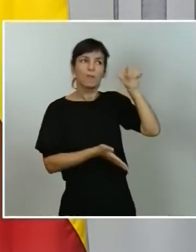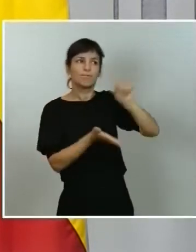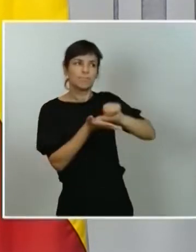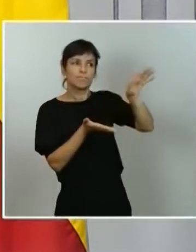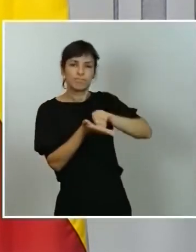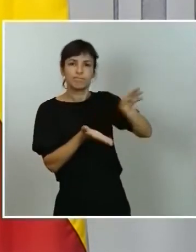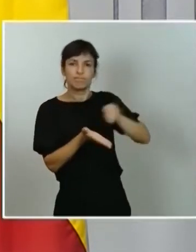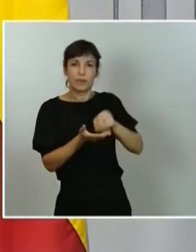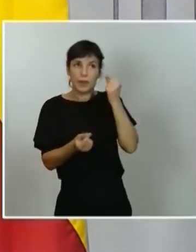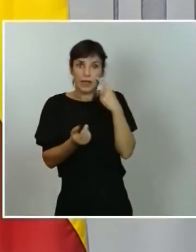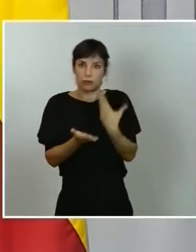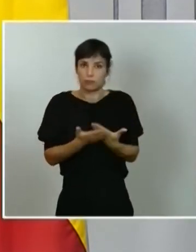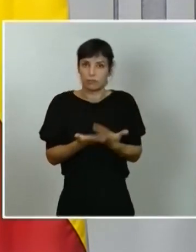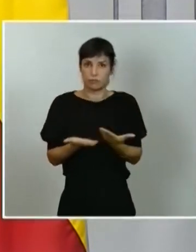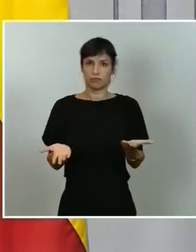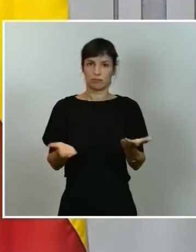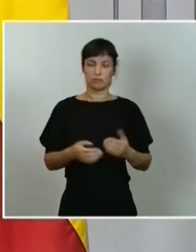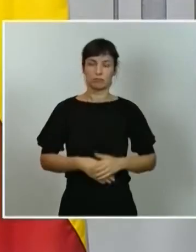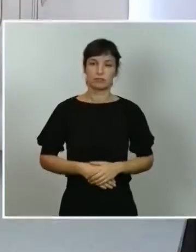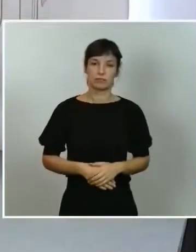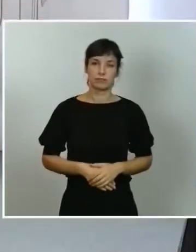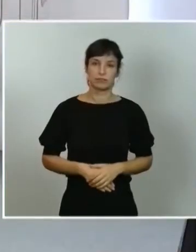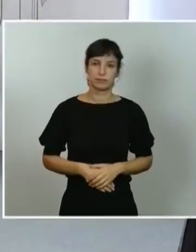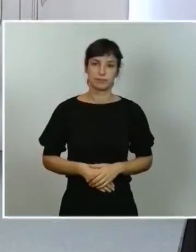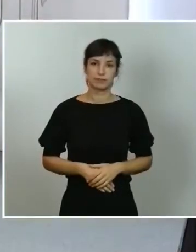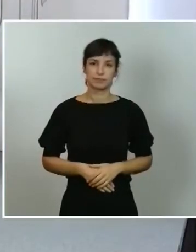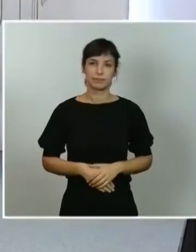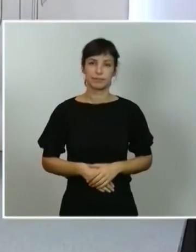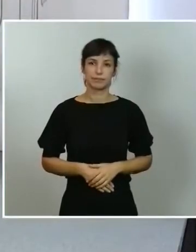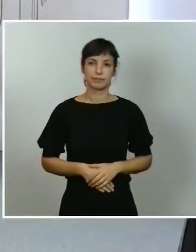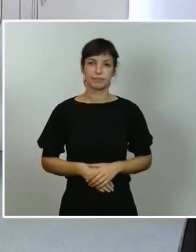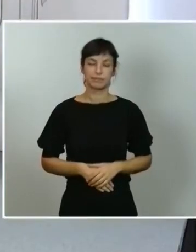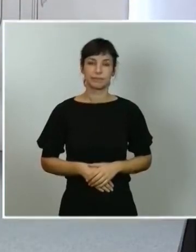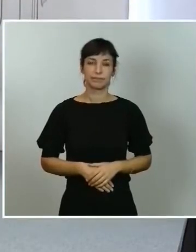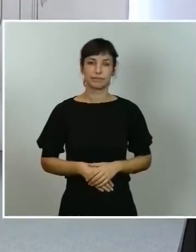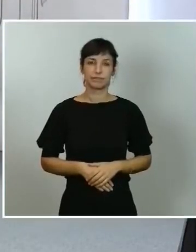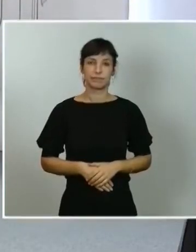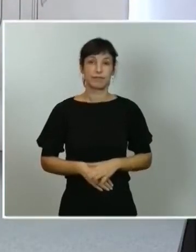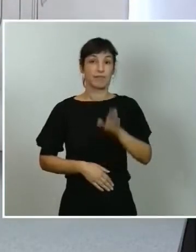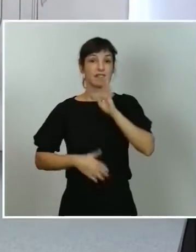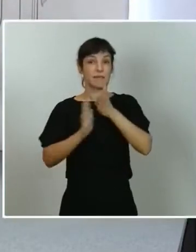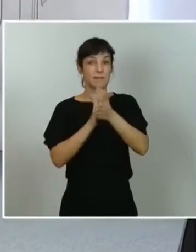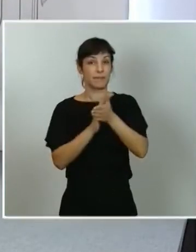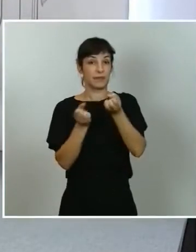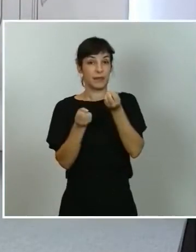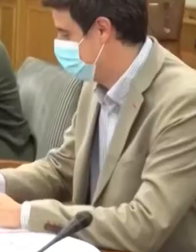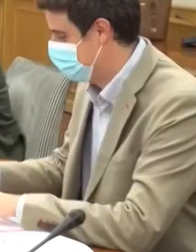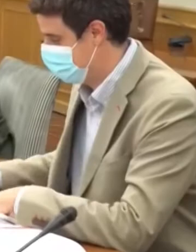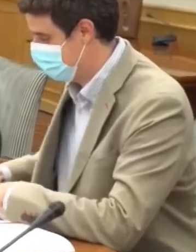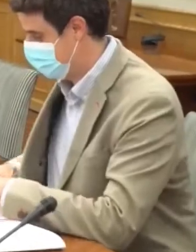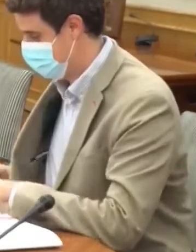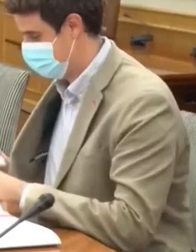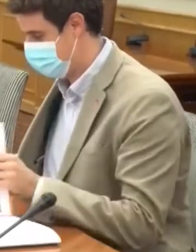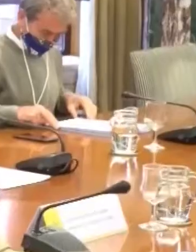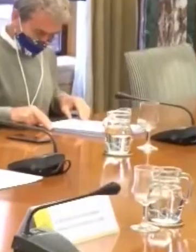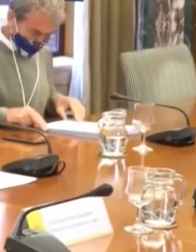¿no? Ambas administraciones vuelven a encontrarse hoy en la tercera reunión del Grupo COVID-19, en la que el ministro de Sanidad,